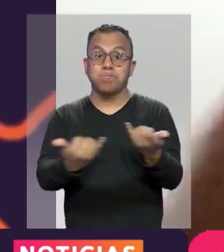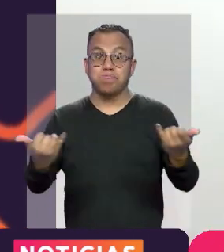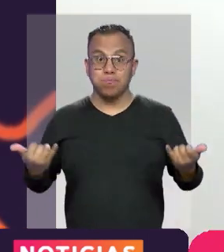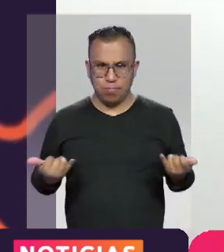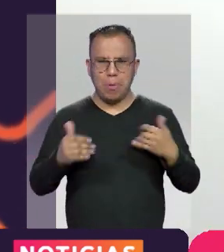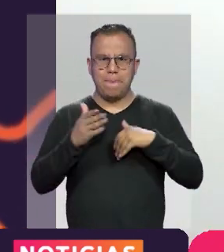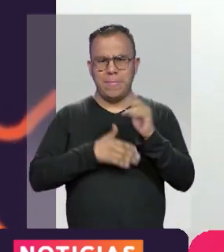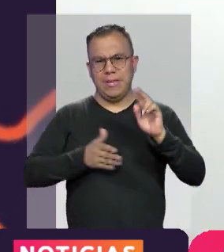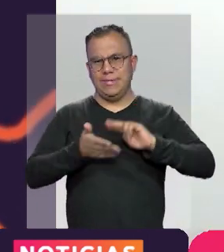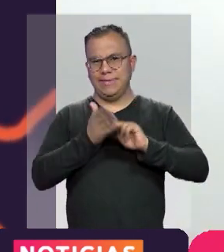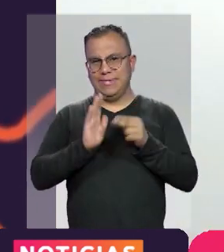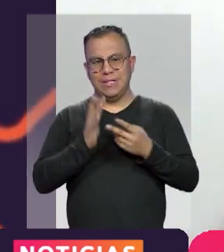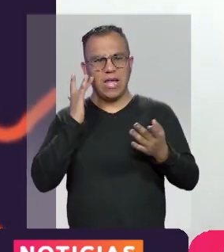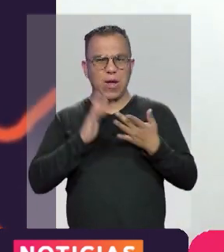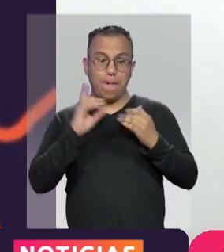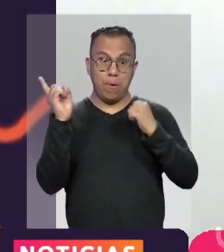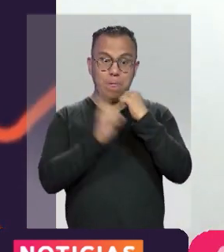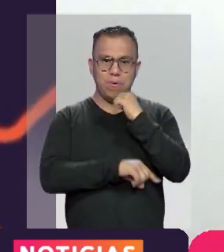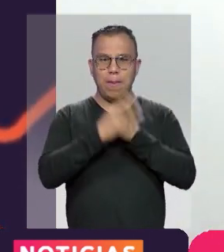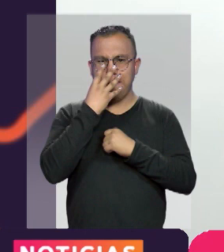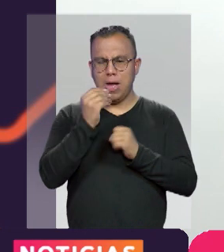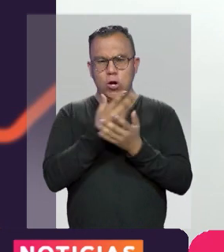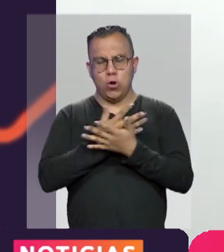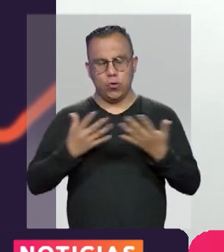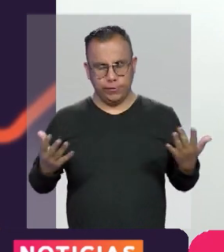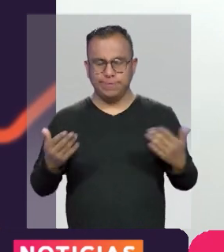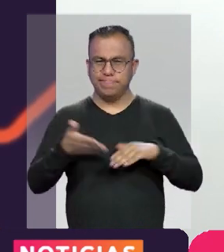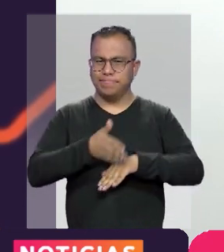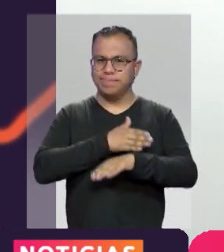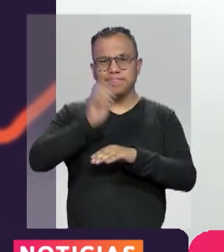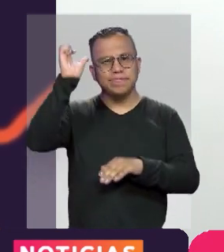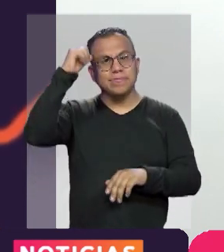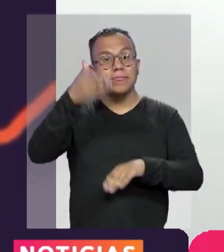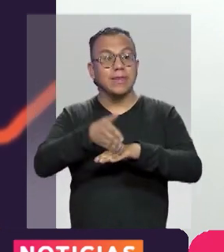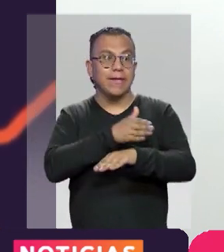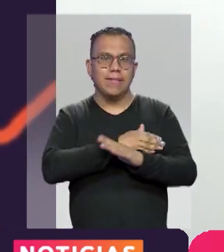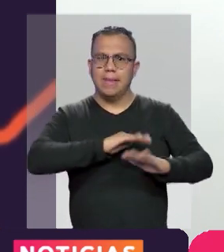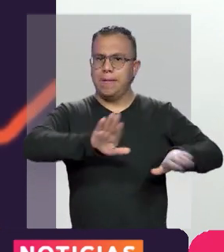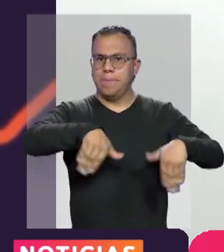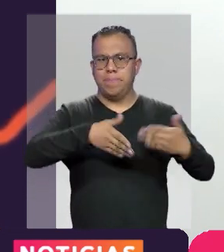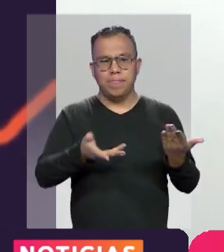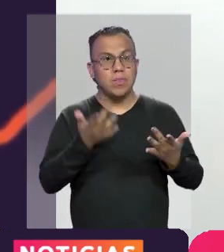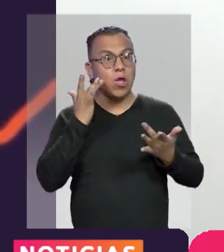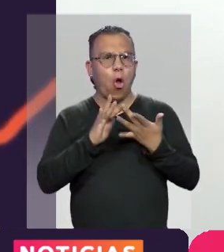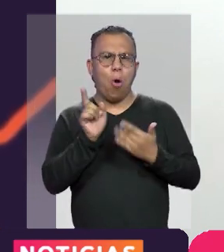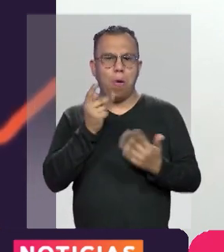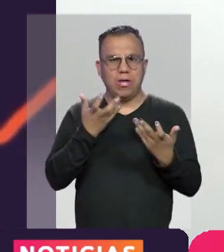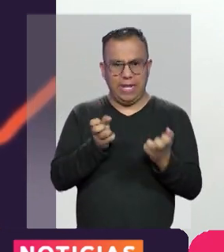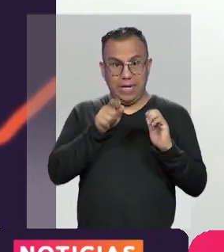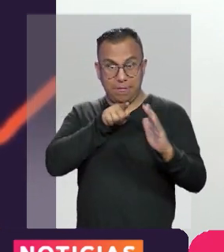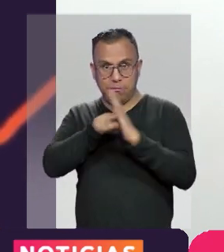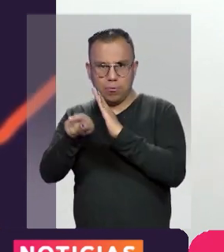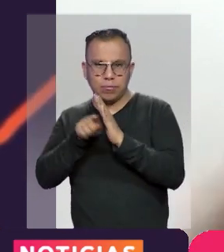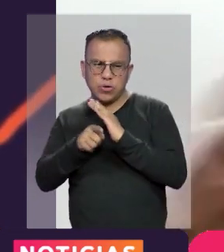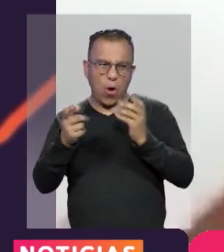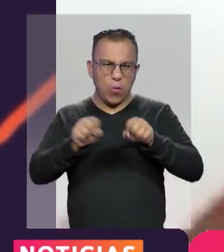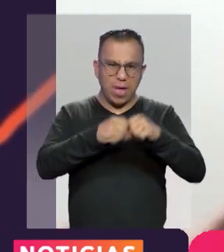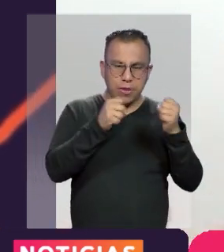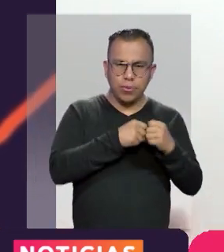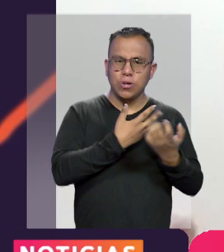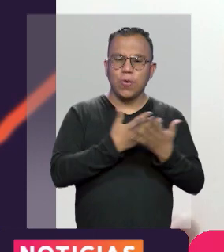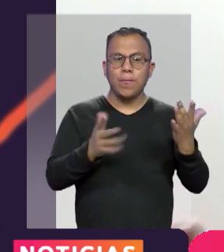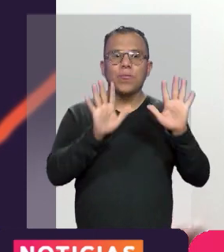modelo más allá de lo delictivo. Esta cárcel, recordemos que es de las pocas que no ha tenido intentos de fuga o motines, porque la